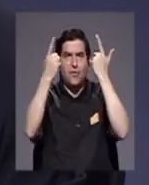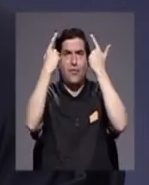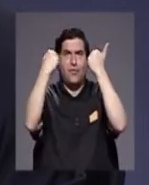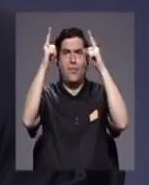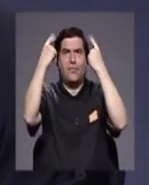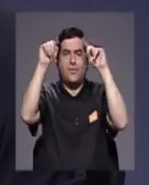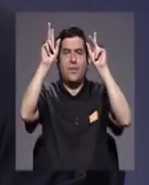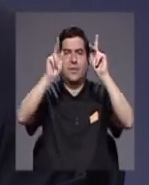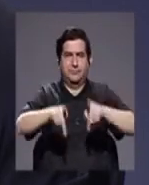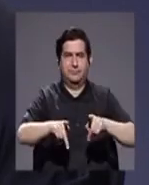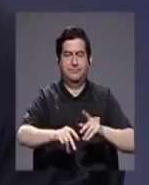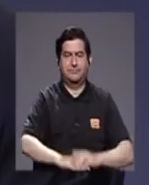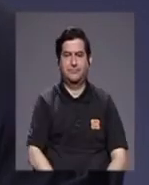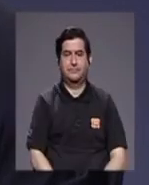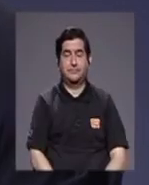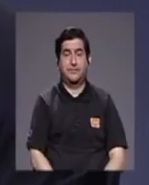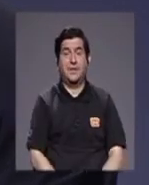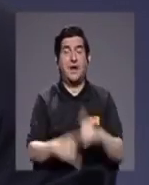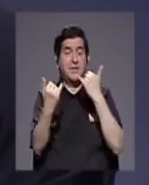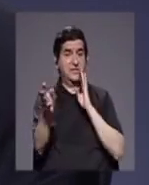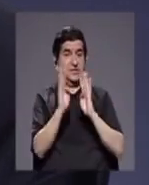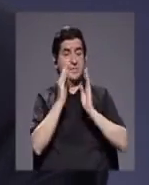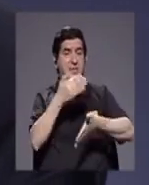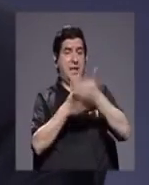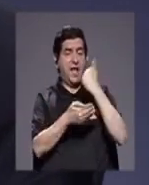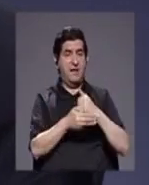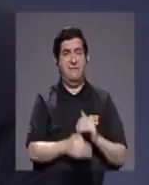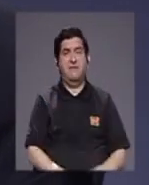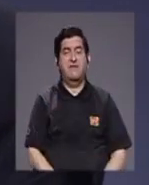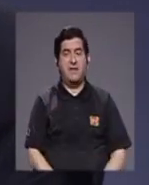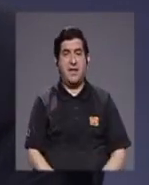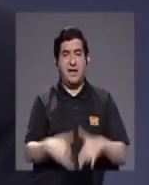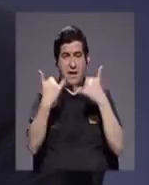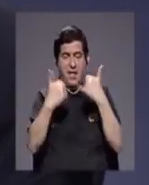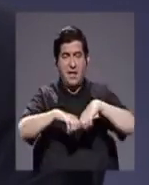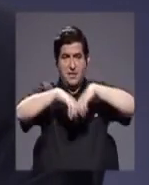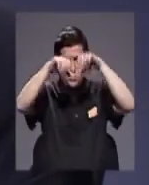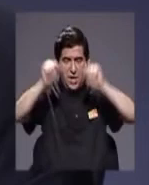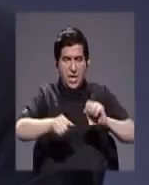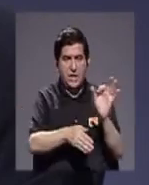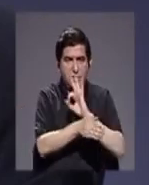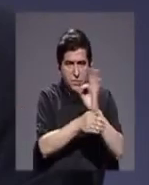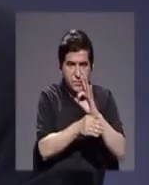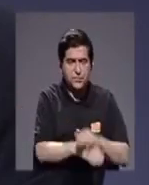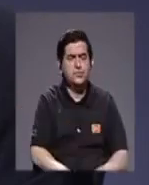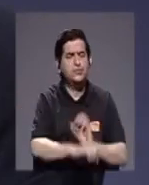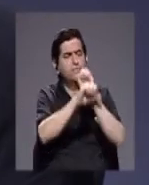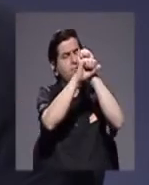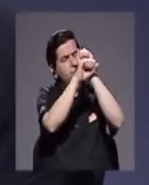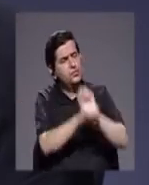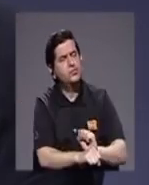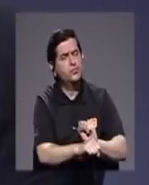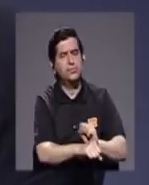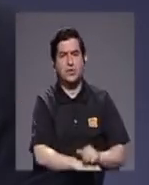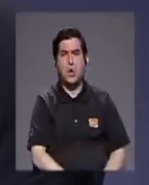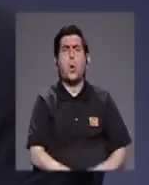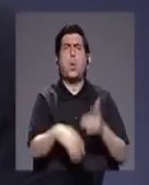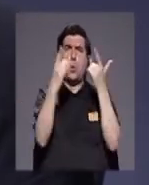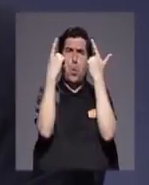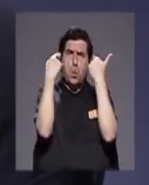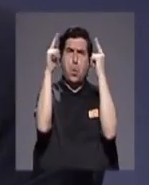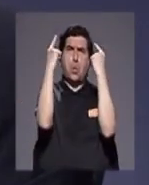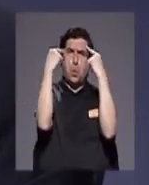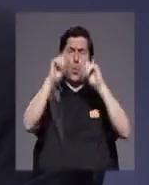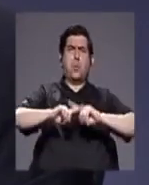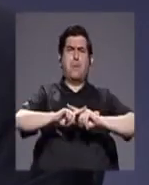del paciente. Como ya lo habíamos hablado, los esquemas que están en este momento funcionando de manera tradicional han sido efectivos,